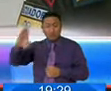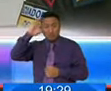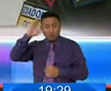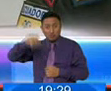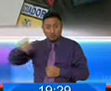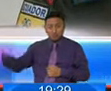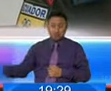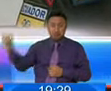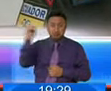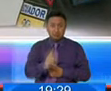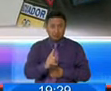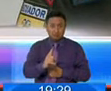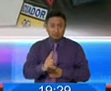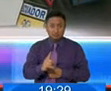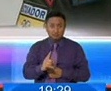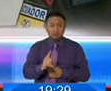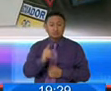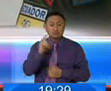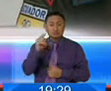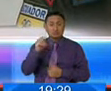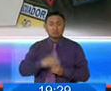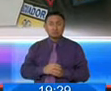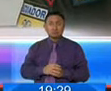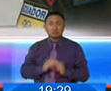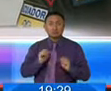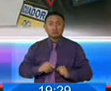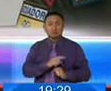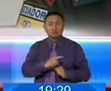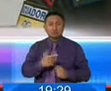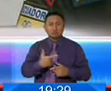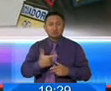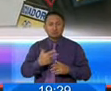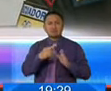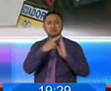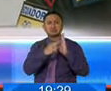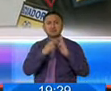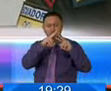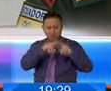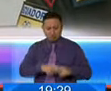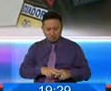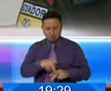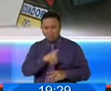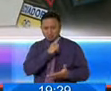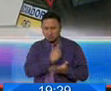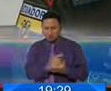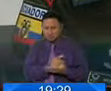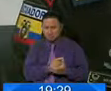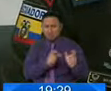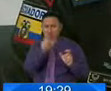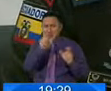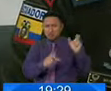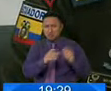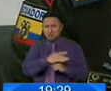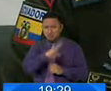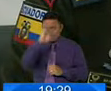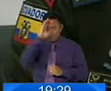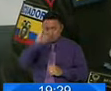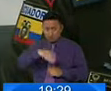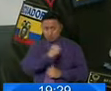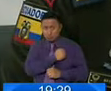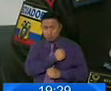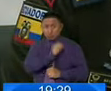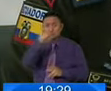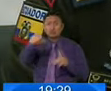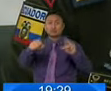policía preventiva y realice el correspondiente registro y verifique si en realidad estos ciudadanos pertenecen